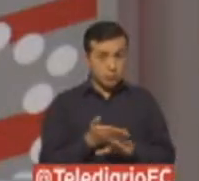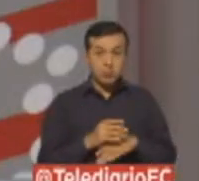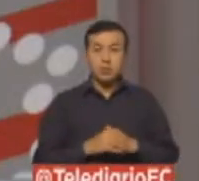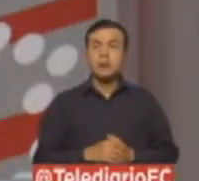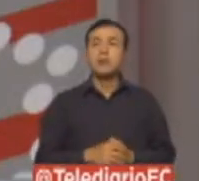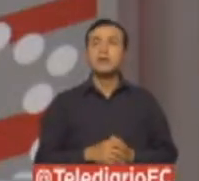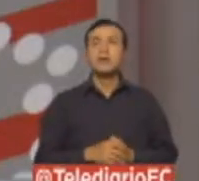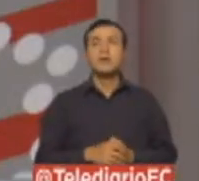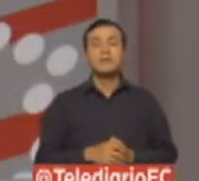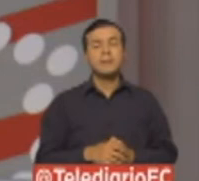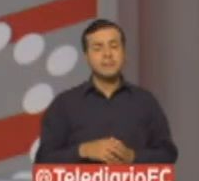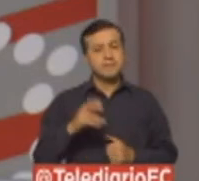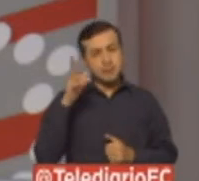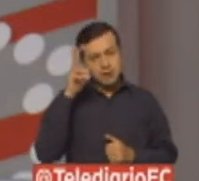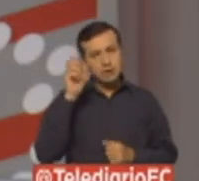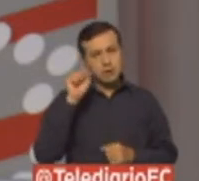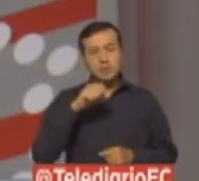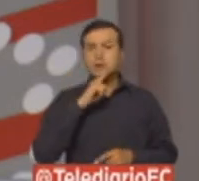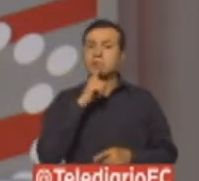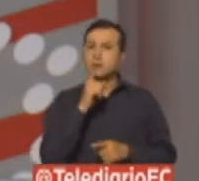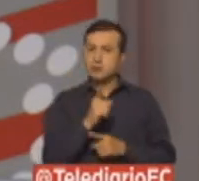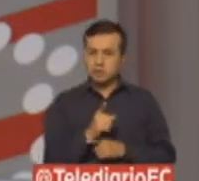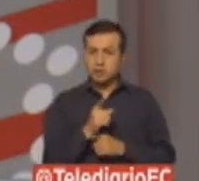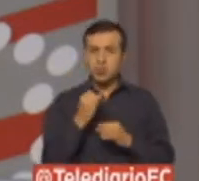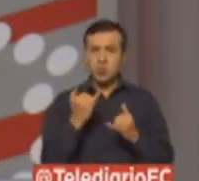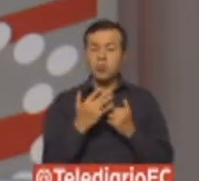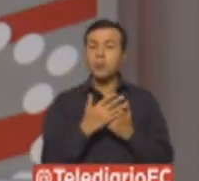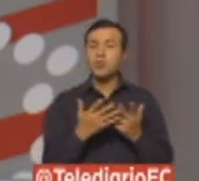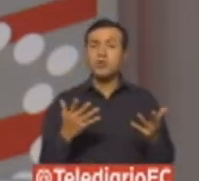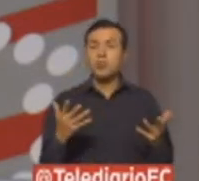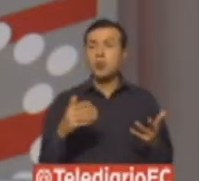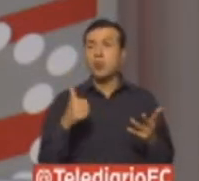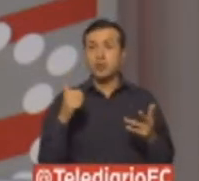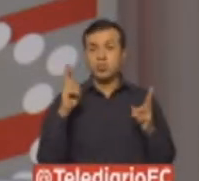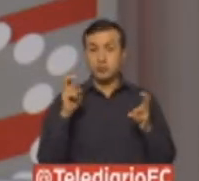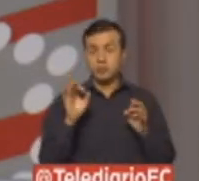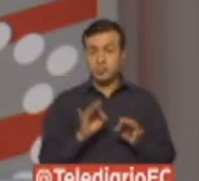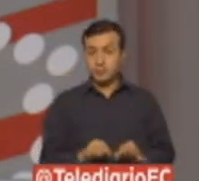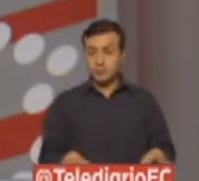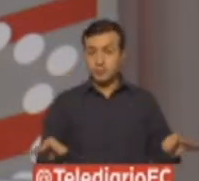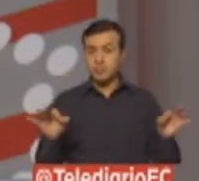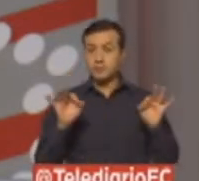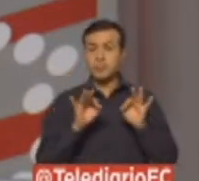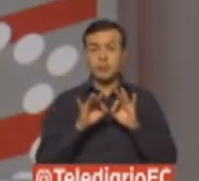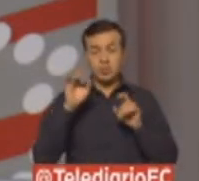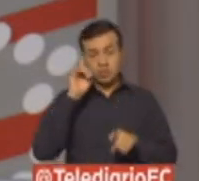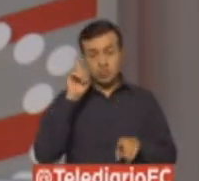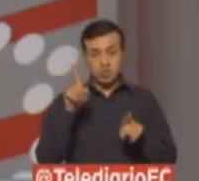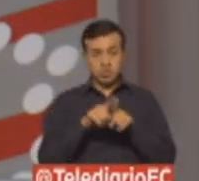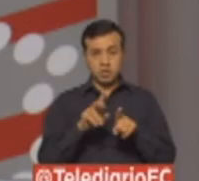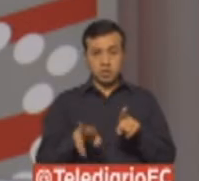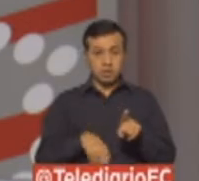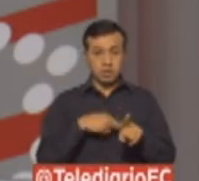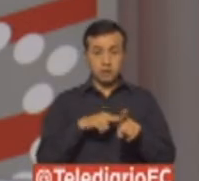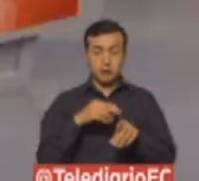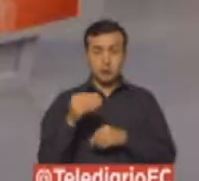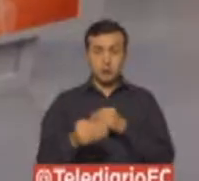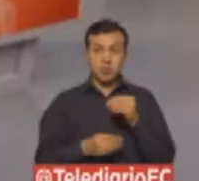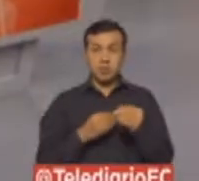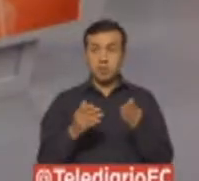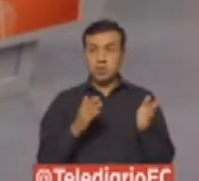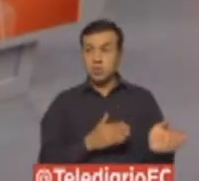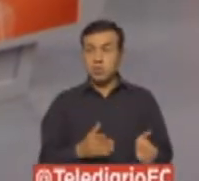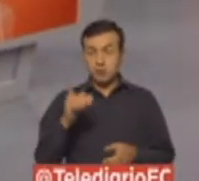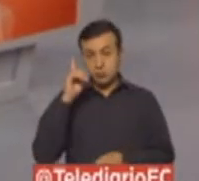que es absolutamente viable en este momento otro tema importante del tema del acuerdo nacional es como completa